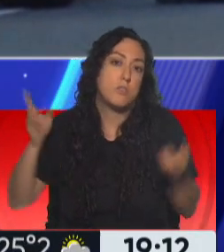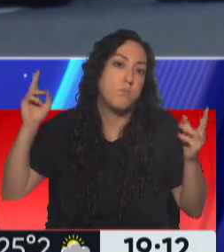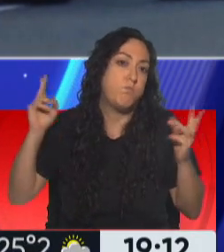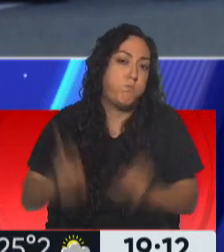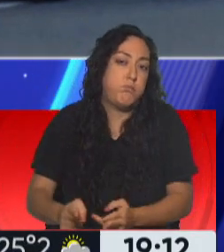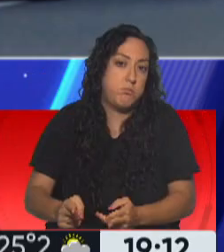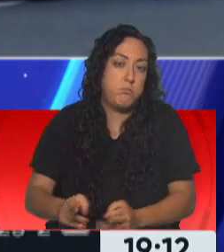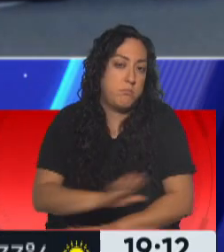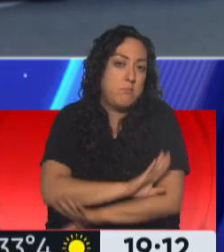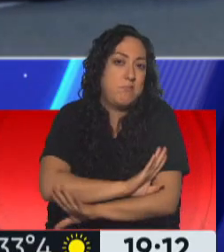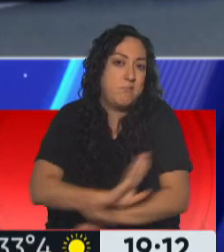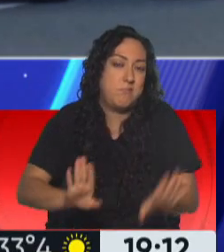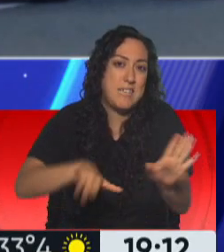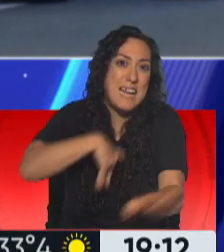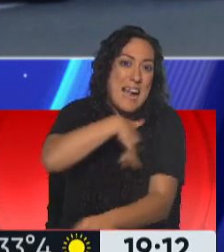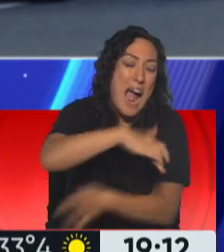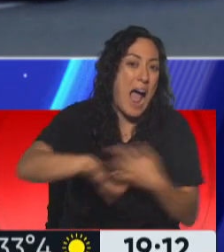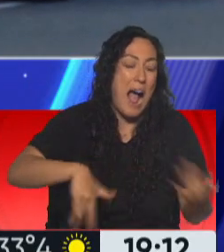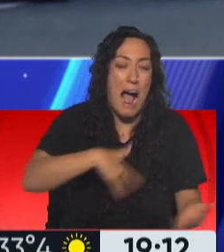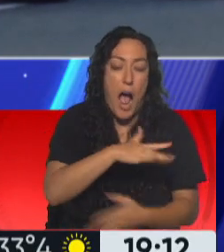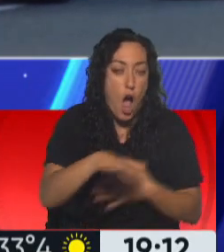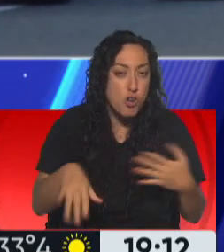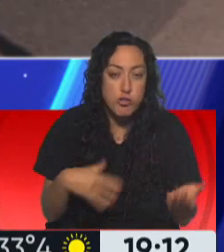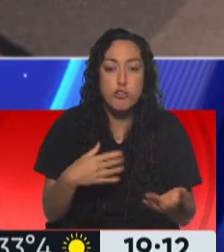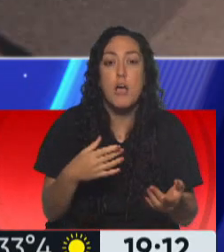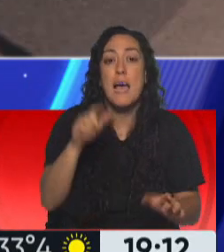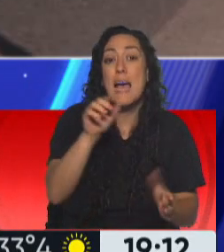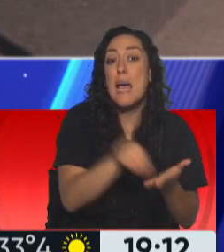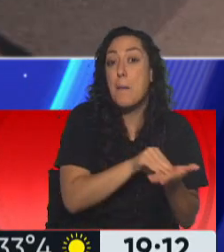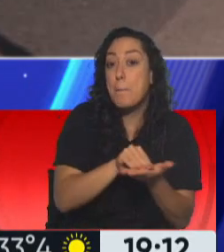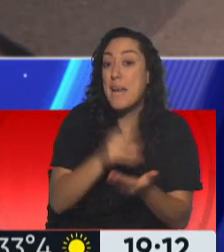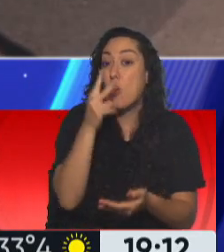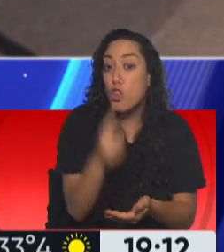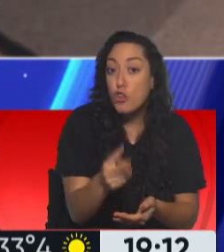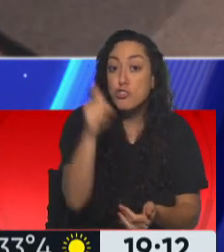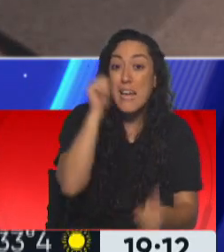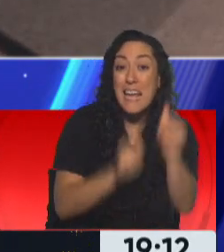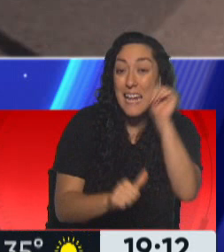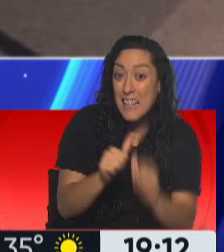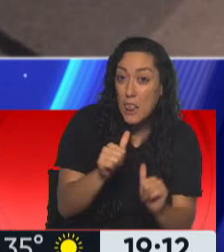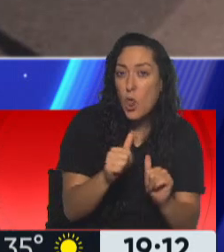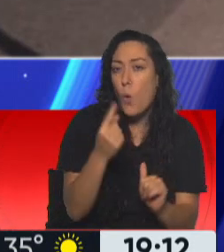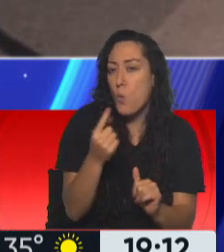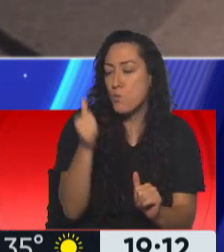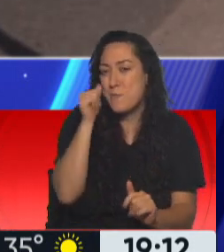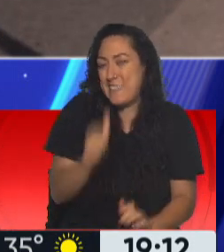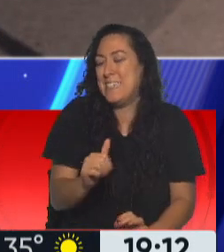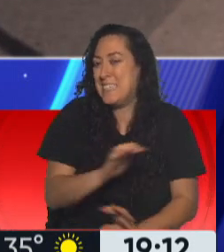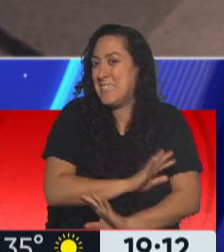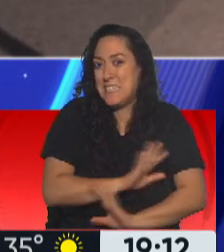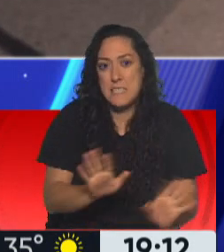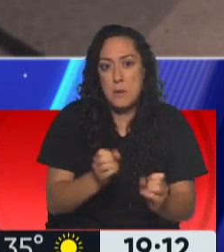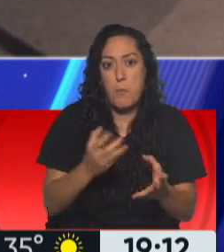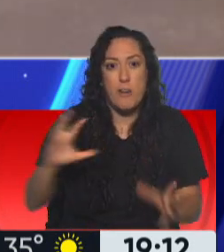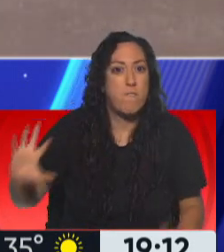generó realmente un caos porque 2 de los empleados resultaron heridos, uno más que otro porque lo alcanzó